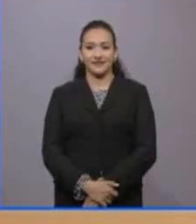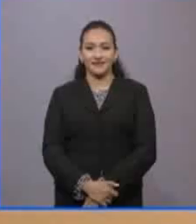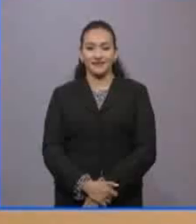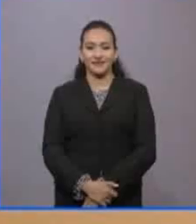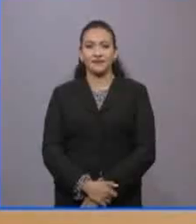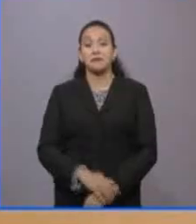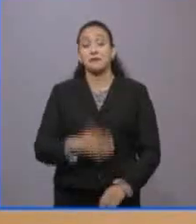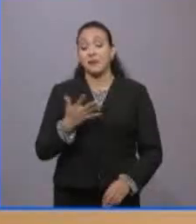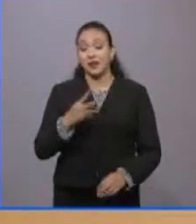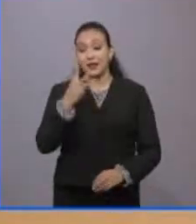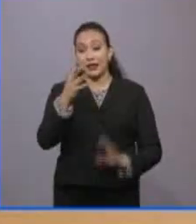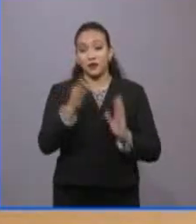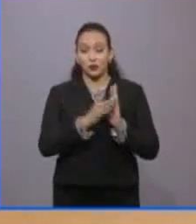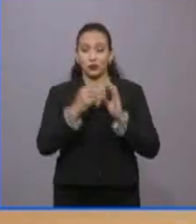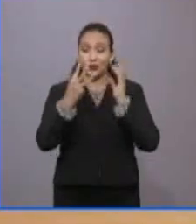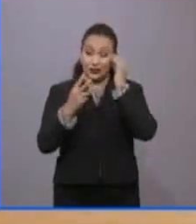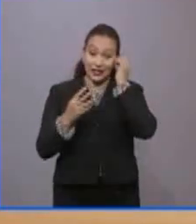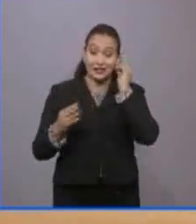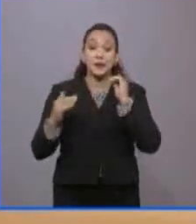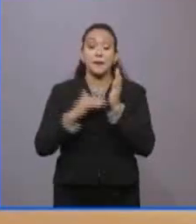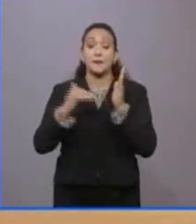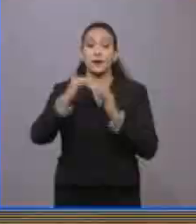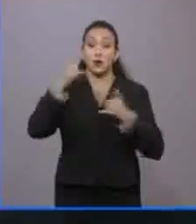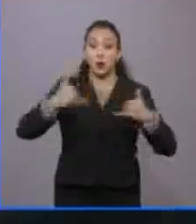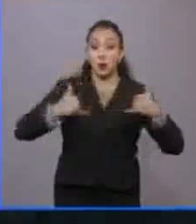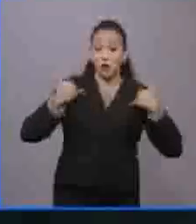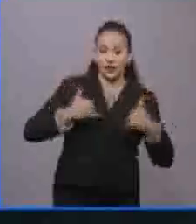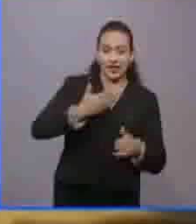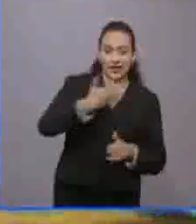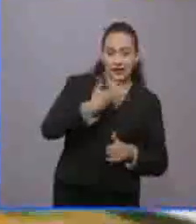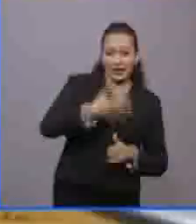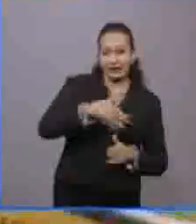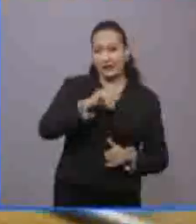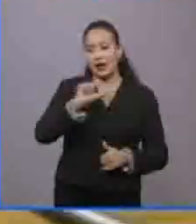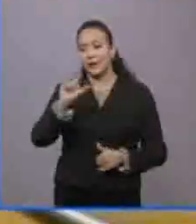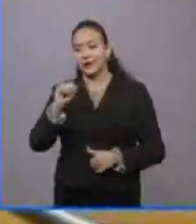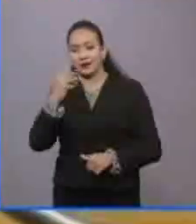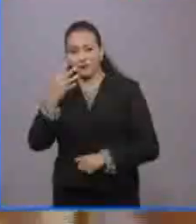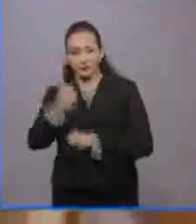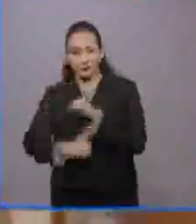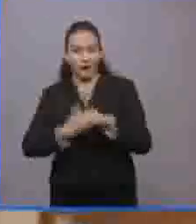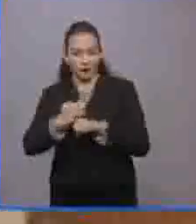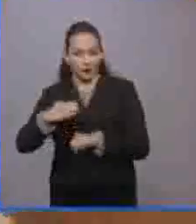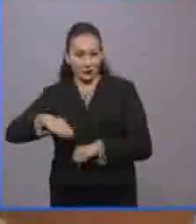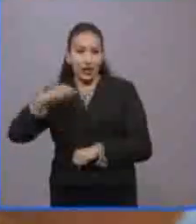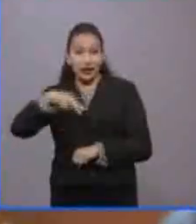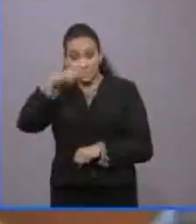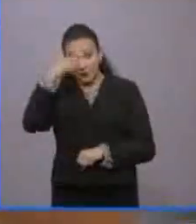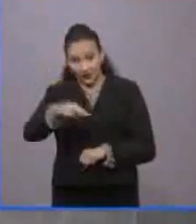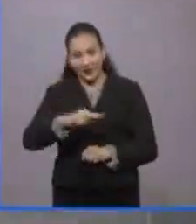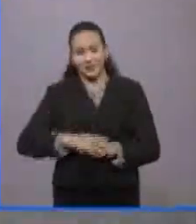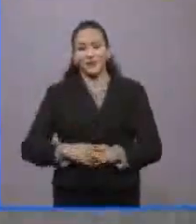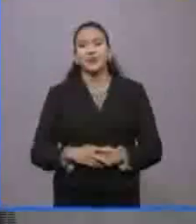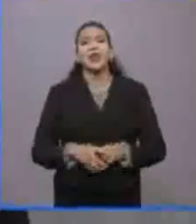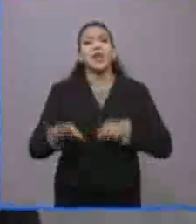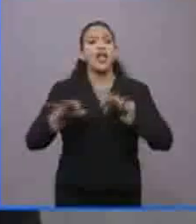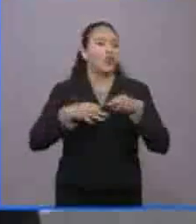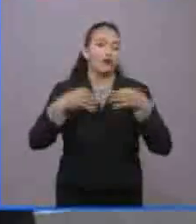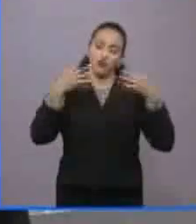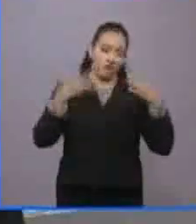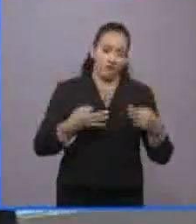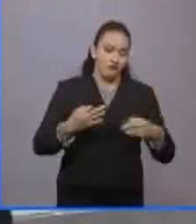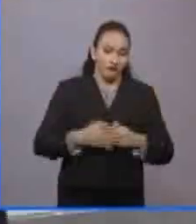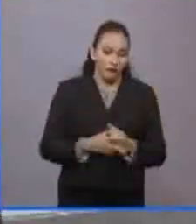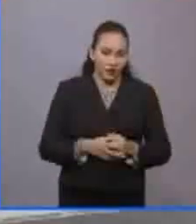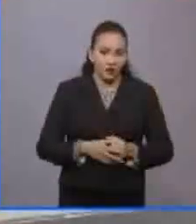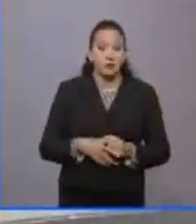Al menos 3.3 millones de jóvenes entre 15 y 24 años en nuestro país trabajan en la informalidad, pero